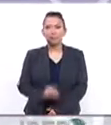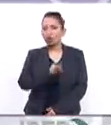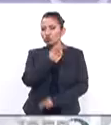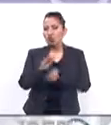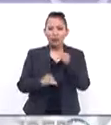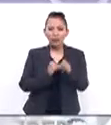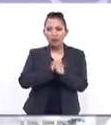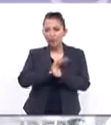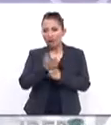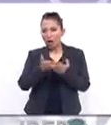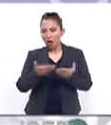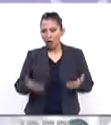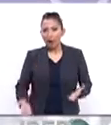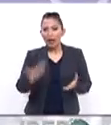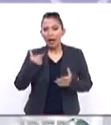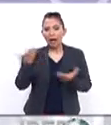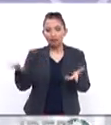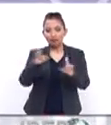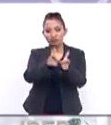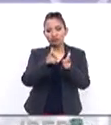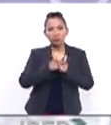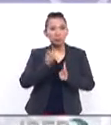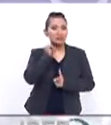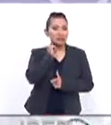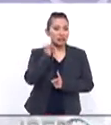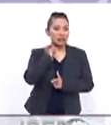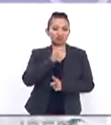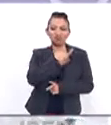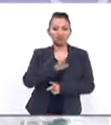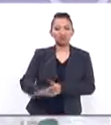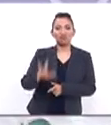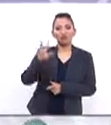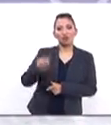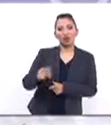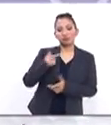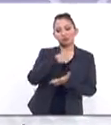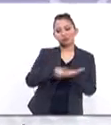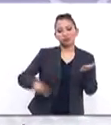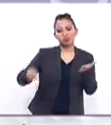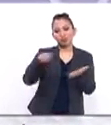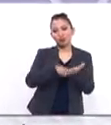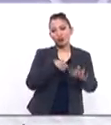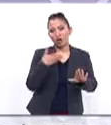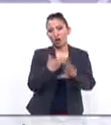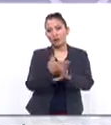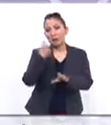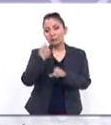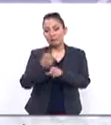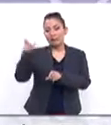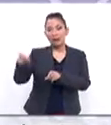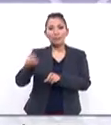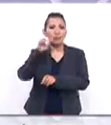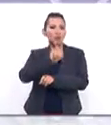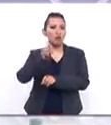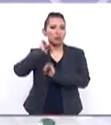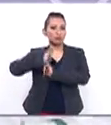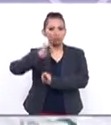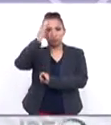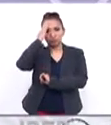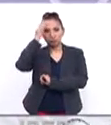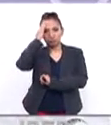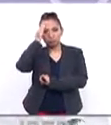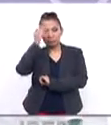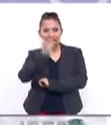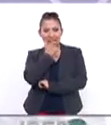Vámonos con toda la información. El Parlamento de Reino Unido rechazó la moción de censura contra la primera ministra de